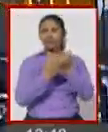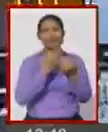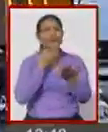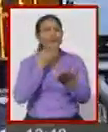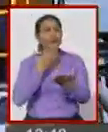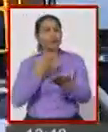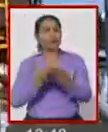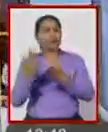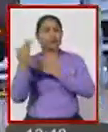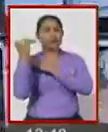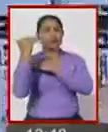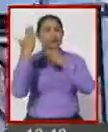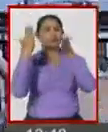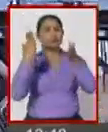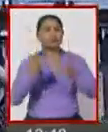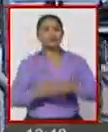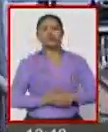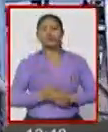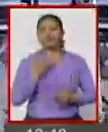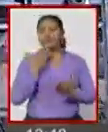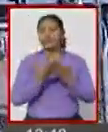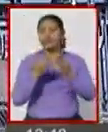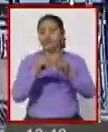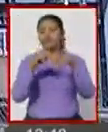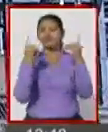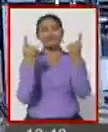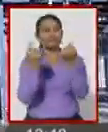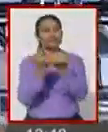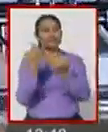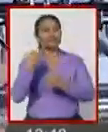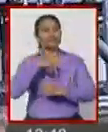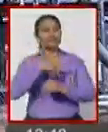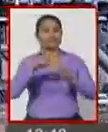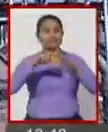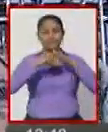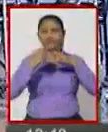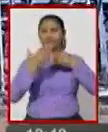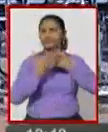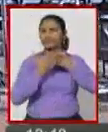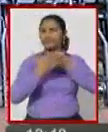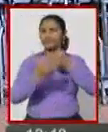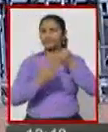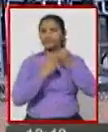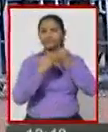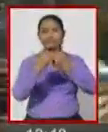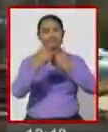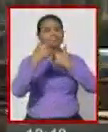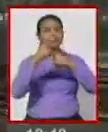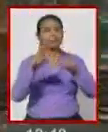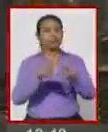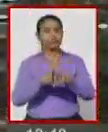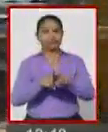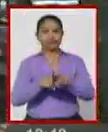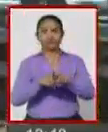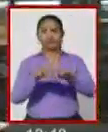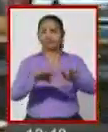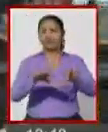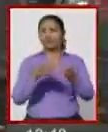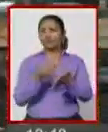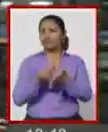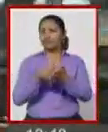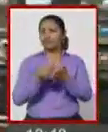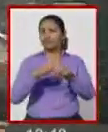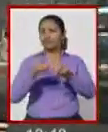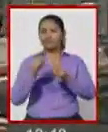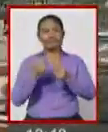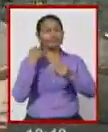buenos cruceños, como en bien del departamento. Nosotros estamos desde el principio apoyando el tema de límite y el tema de descongelamiento,